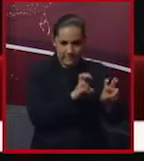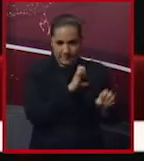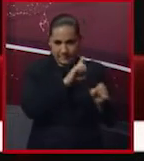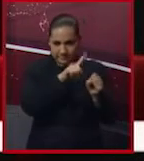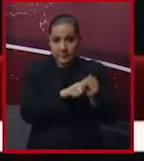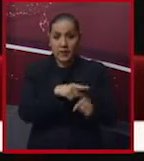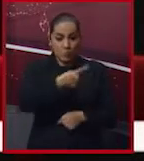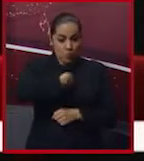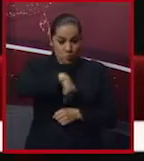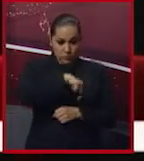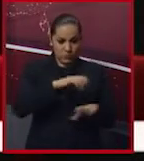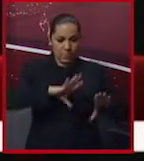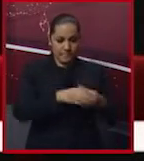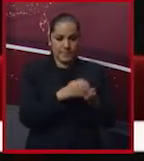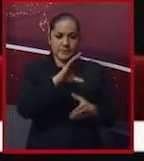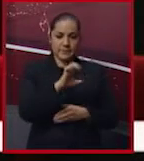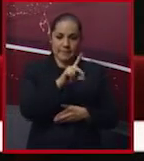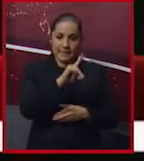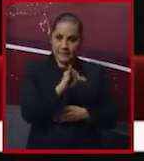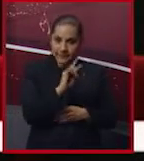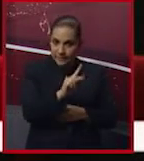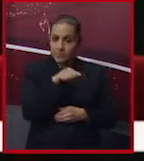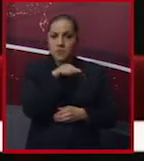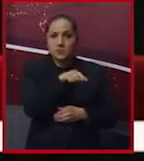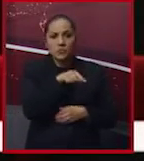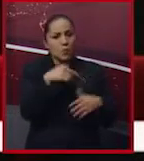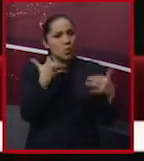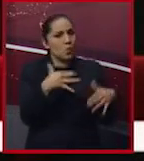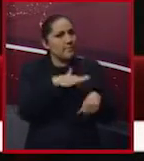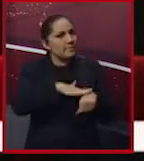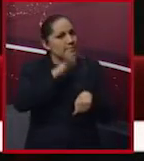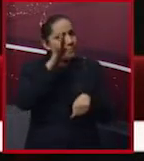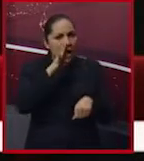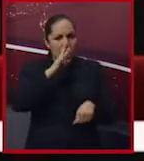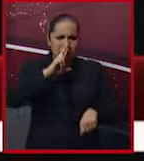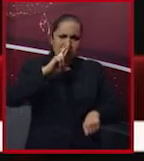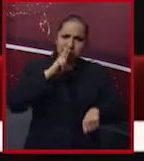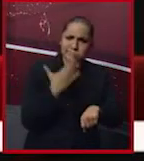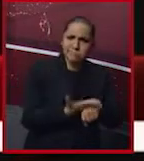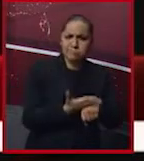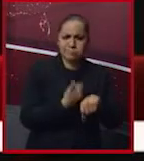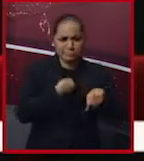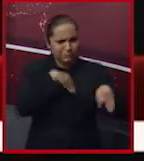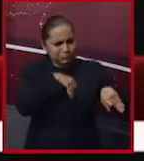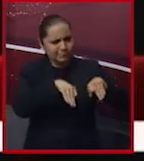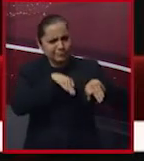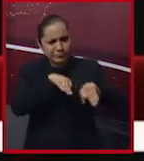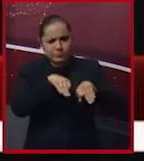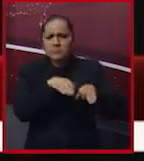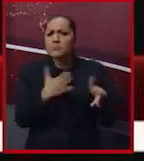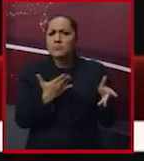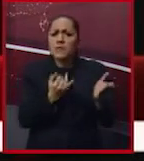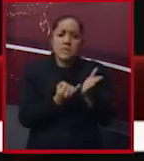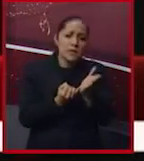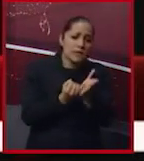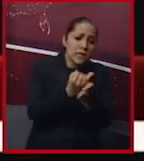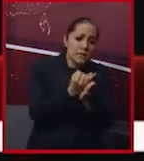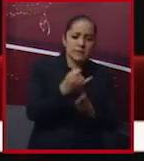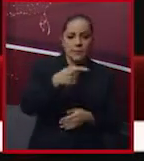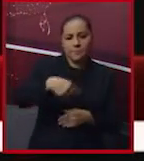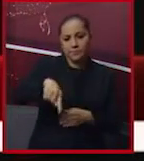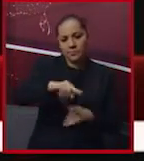de Estudios de Derecho e Investigaciones Parlamentarias, porque tuvimos la responsabilidad, por decisión de la Junta